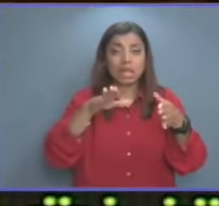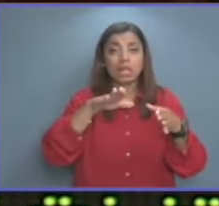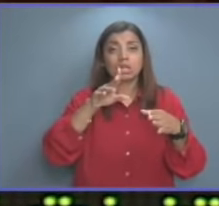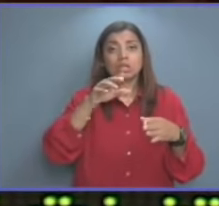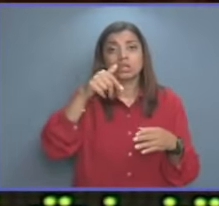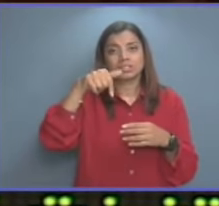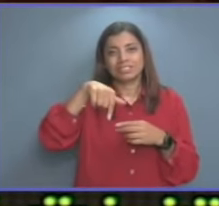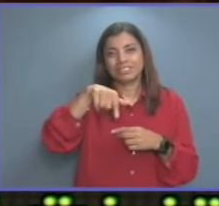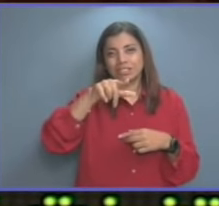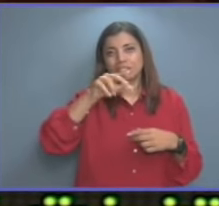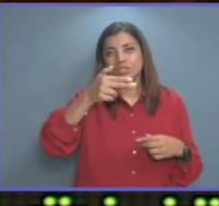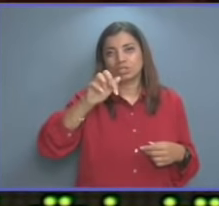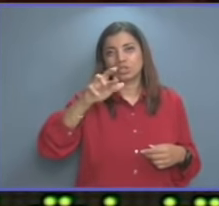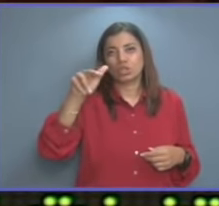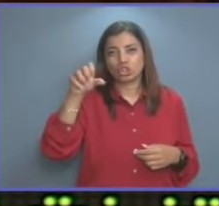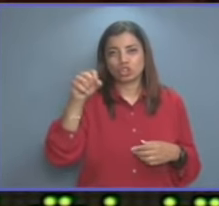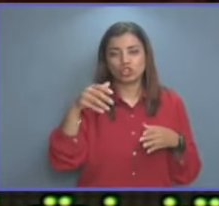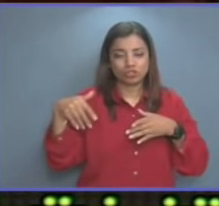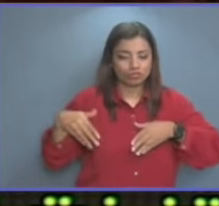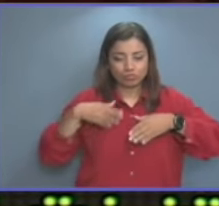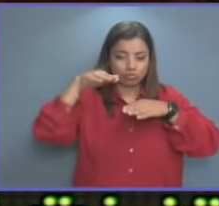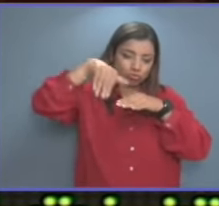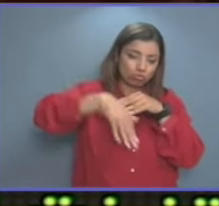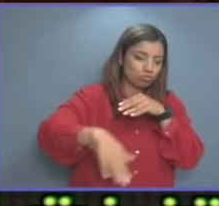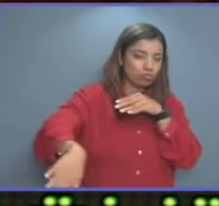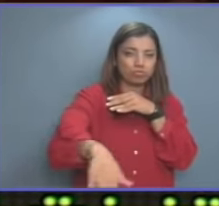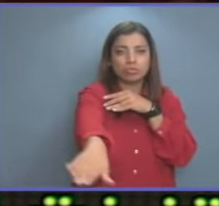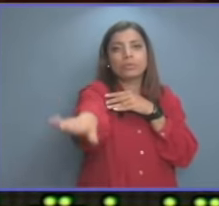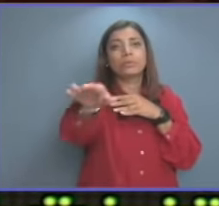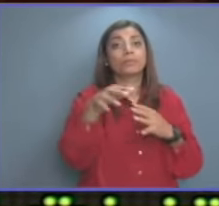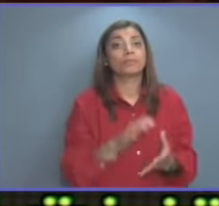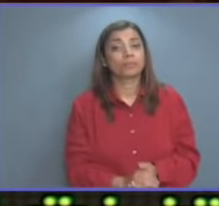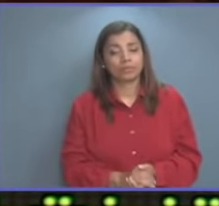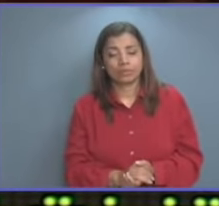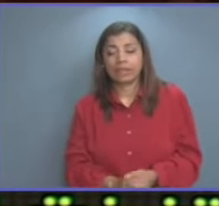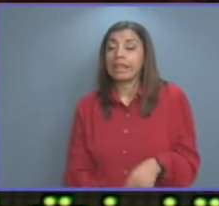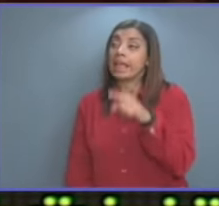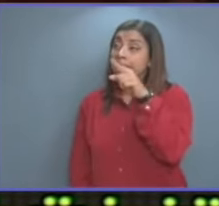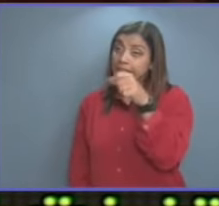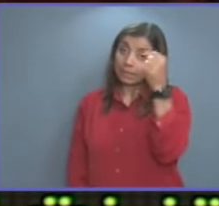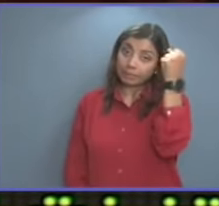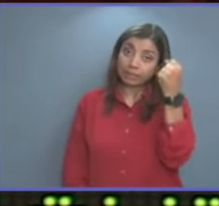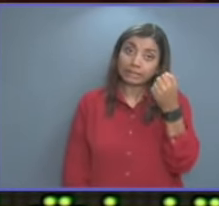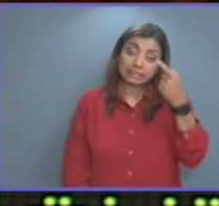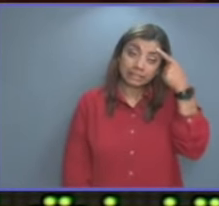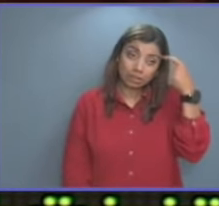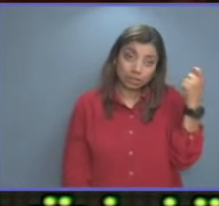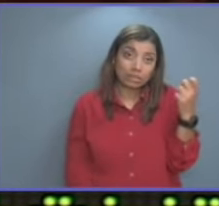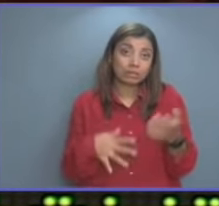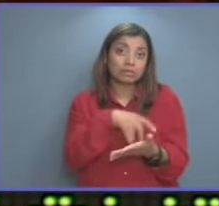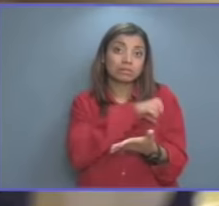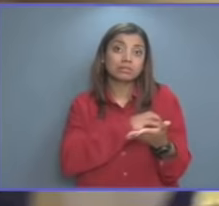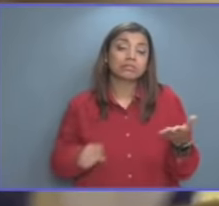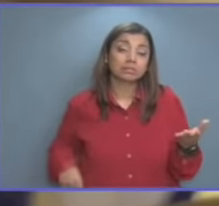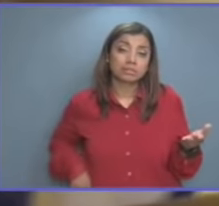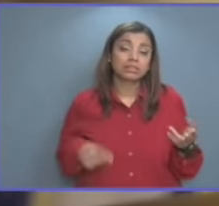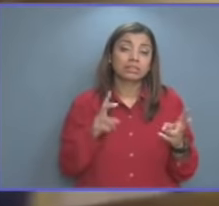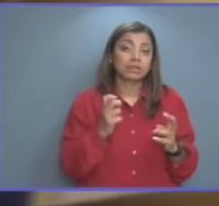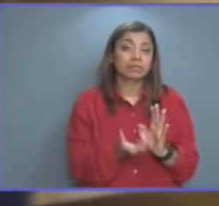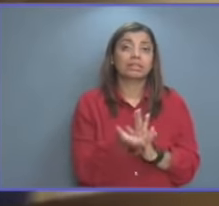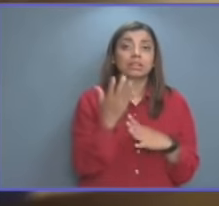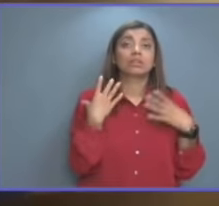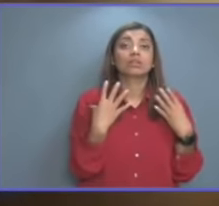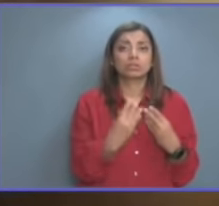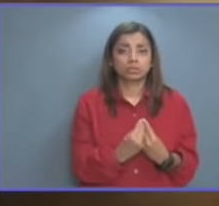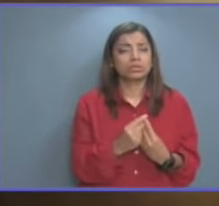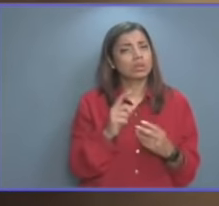chorros y es sumamente importante recordarle a los salvadoreños que la apuesta es por el desarrollo social otra de